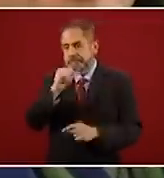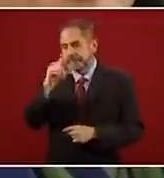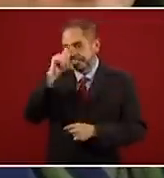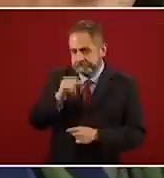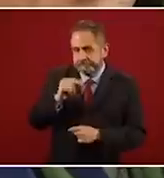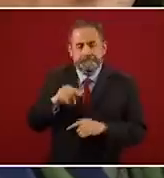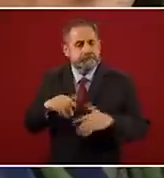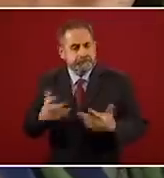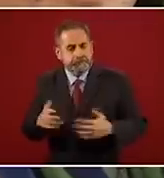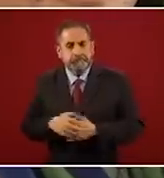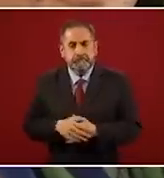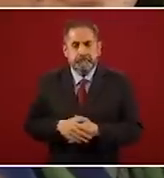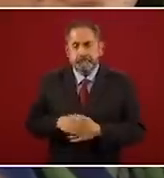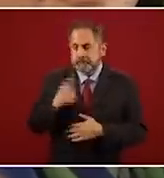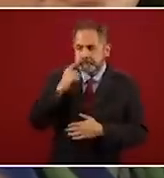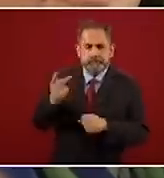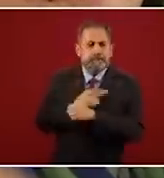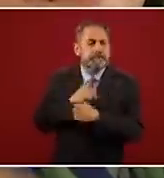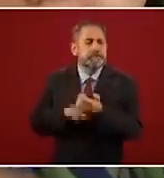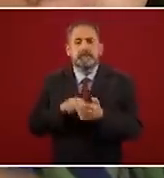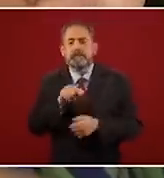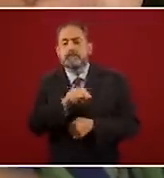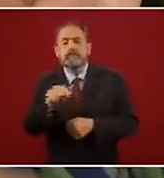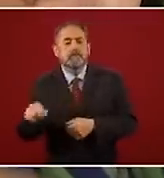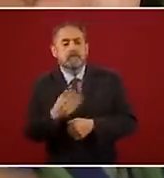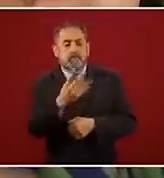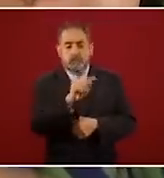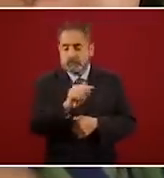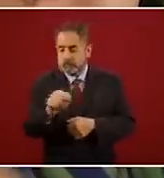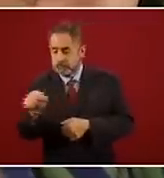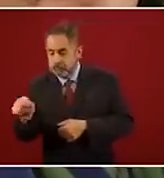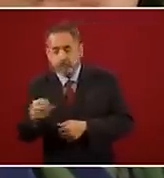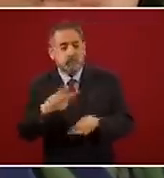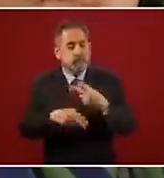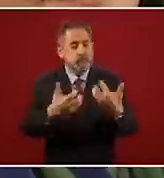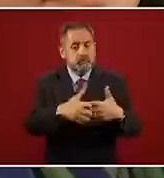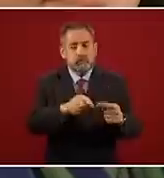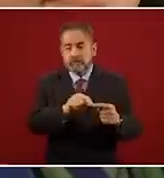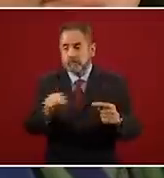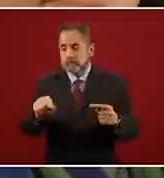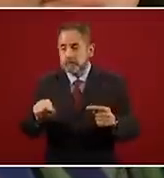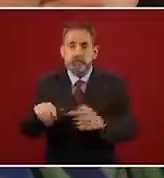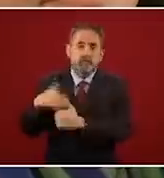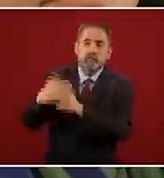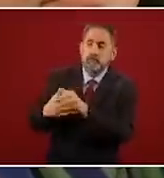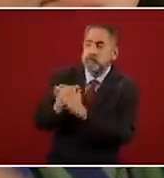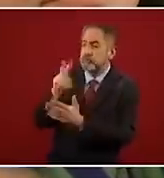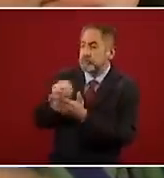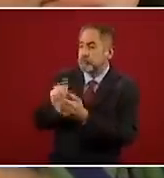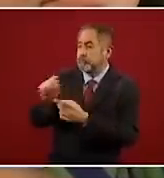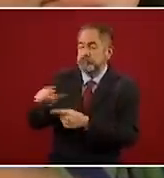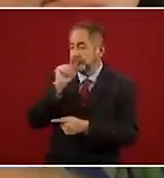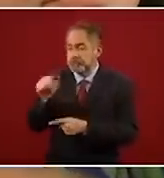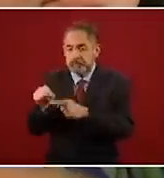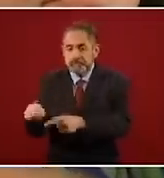No sé, apenas los campos prioritarios, cuatro tuvieron producción y no se han anunciado nuevos campos para el 2020.